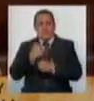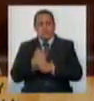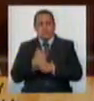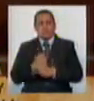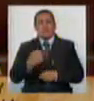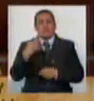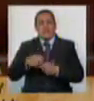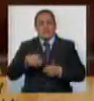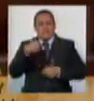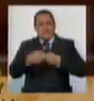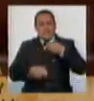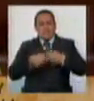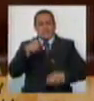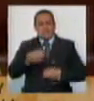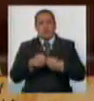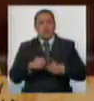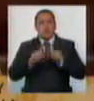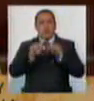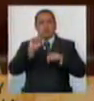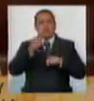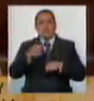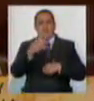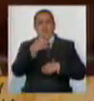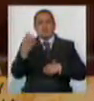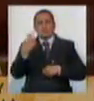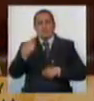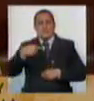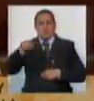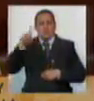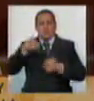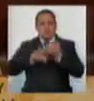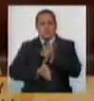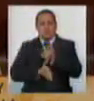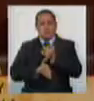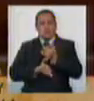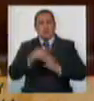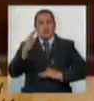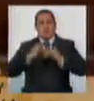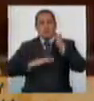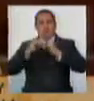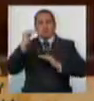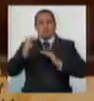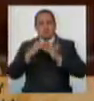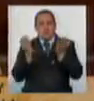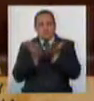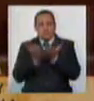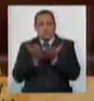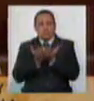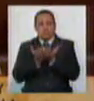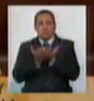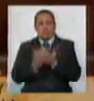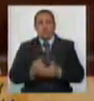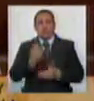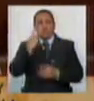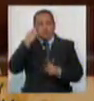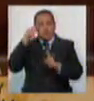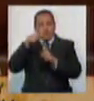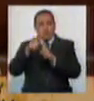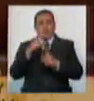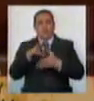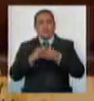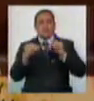se ha invertido 11.400 millones de soles en infraestructura académica, un récord